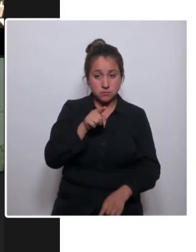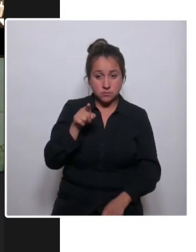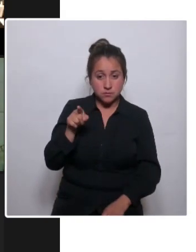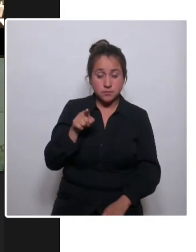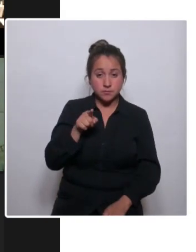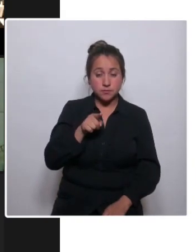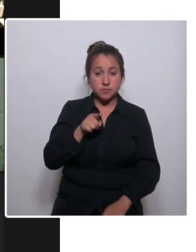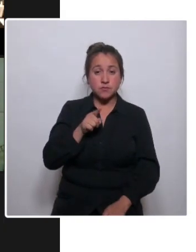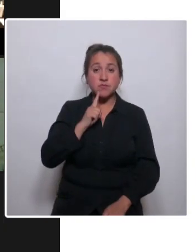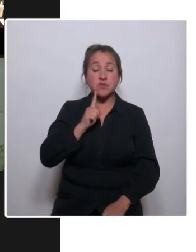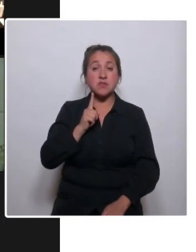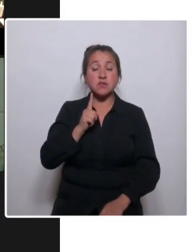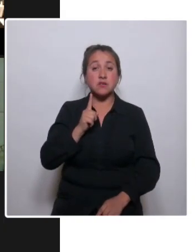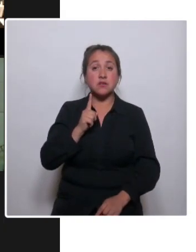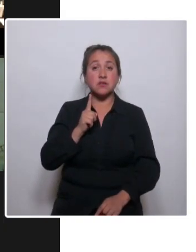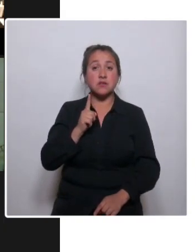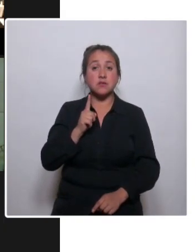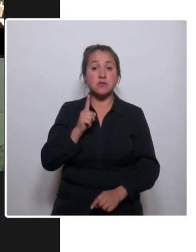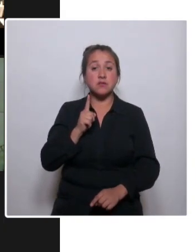Bien, terminada la votación.